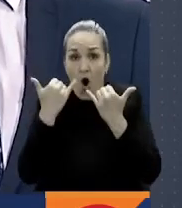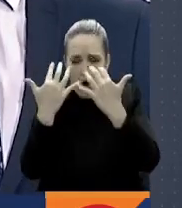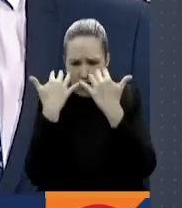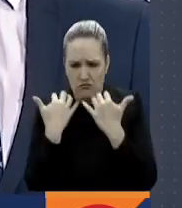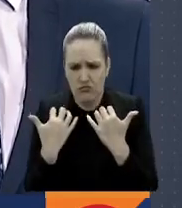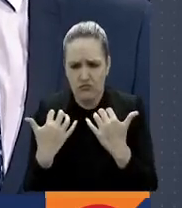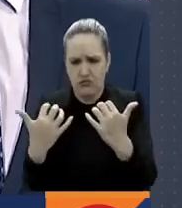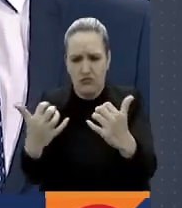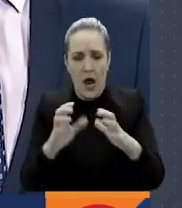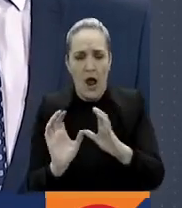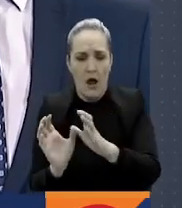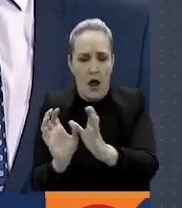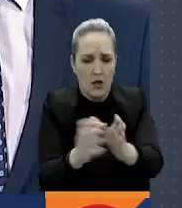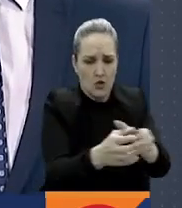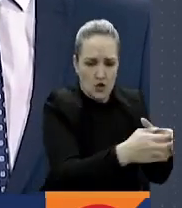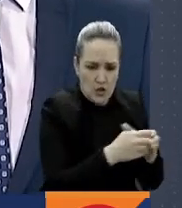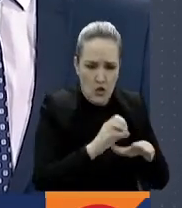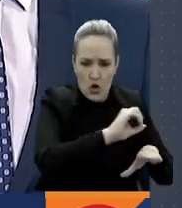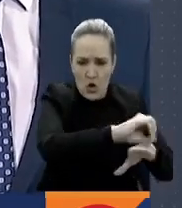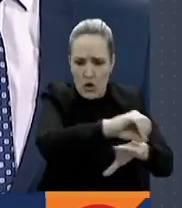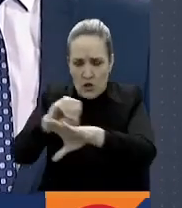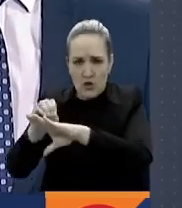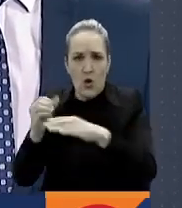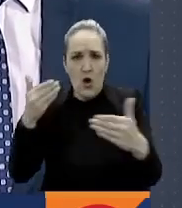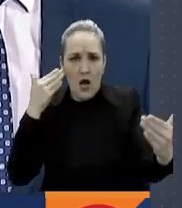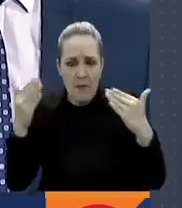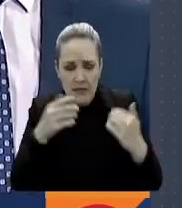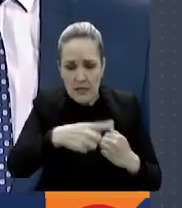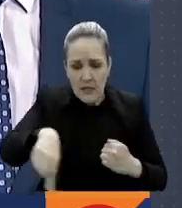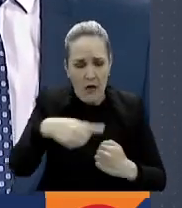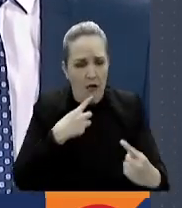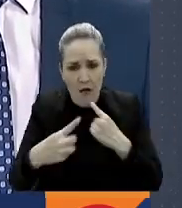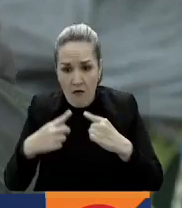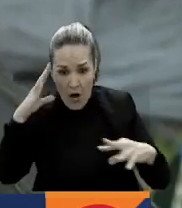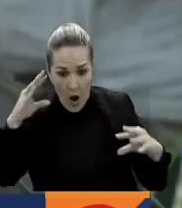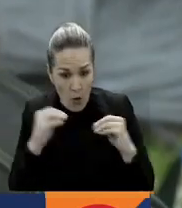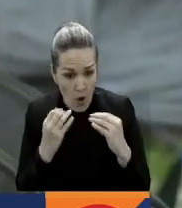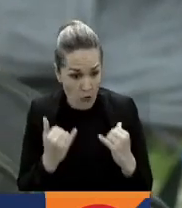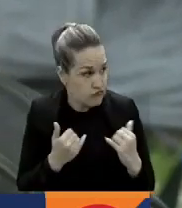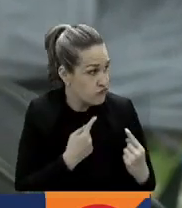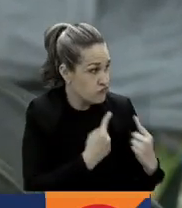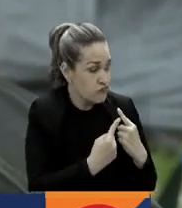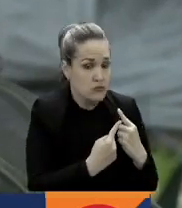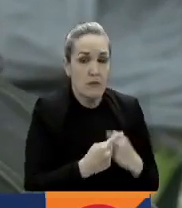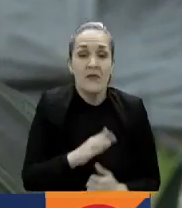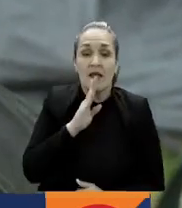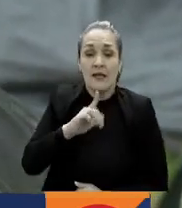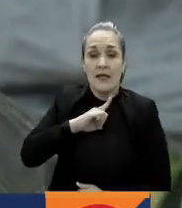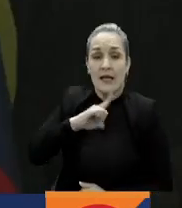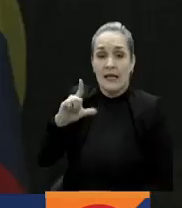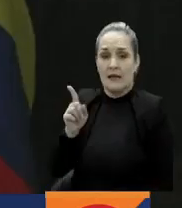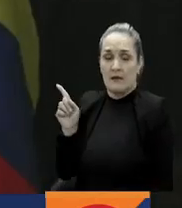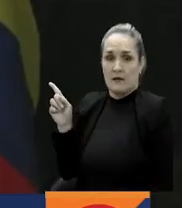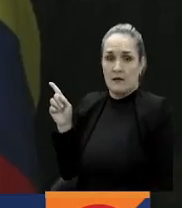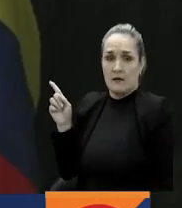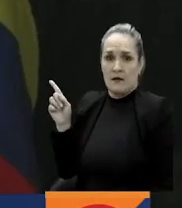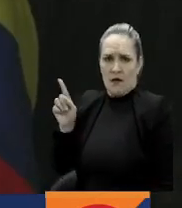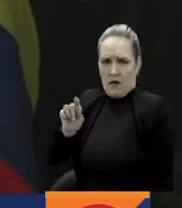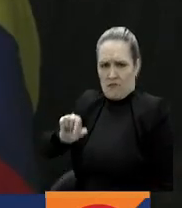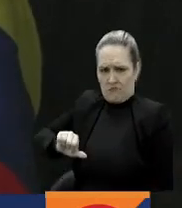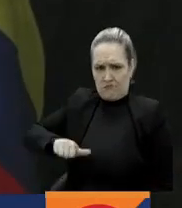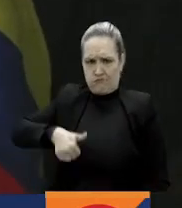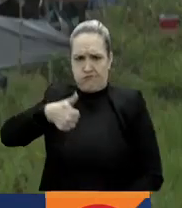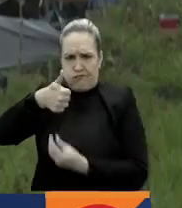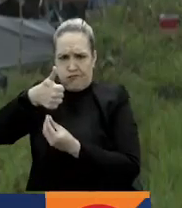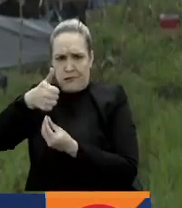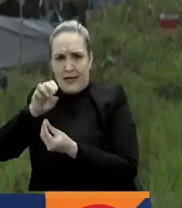organizaciones campesinas que además pidieron participación en el proceso. El anuncio lo hizo alias Andrea Bendaño, comandante del Frente 33